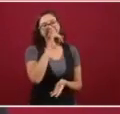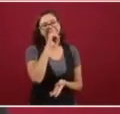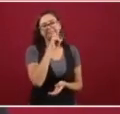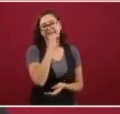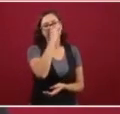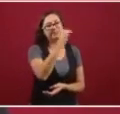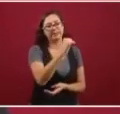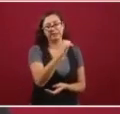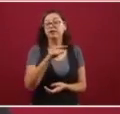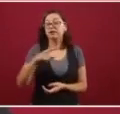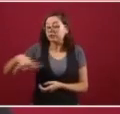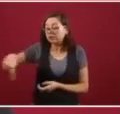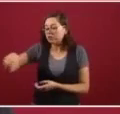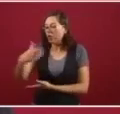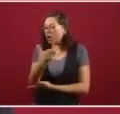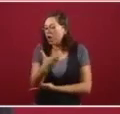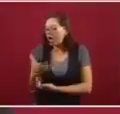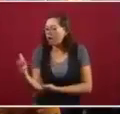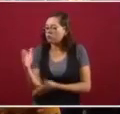superficie,